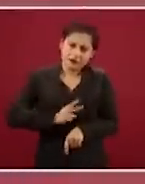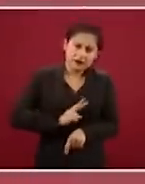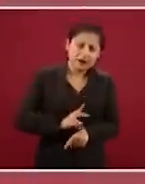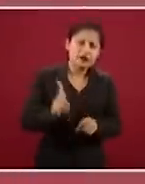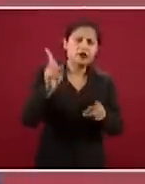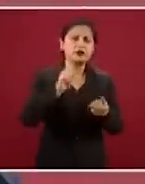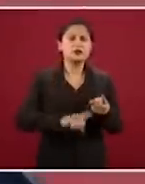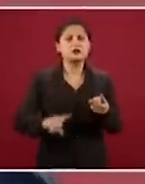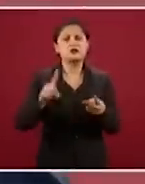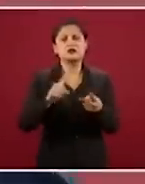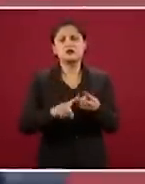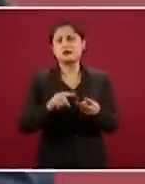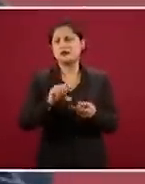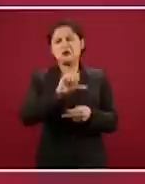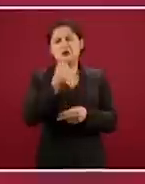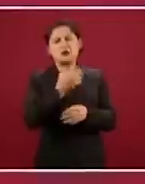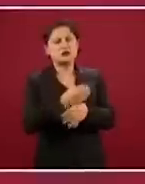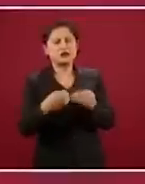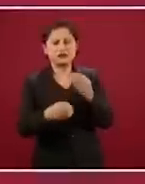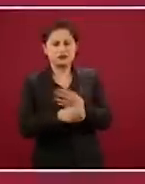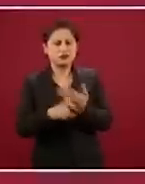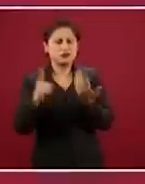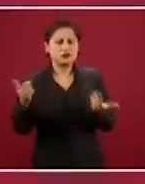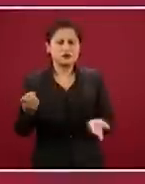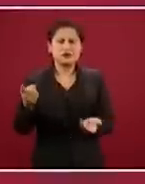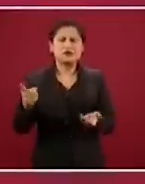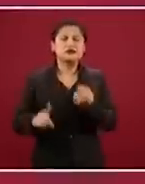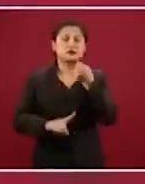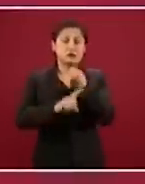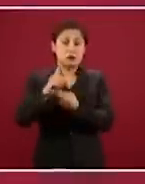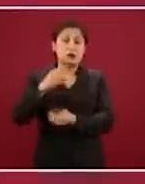la economía mundial, lo que tú estás planteando.